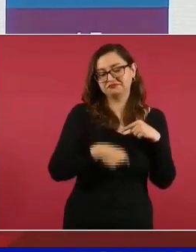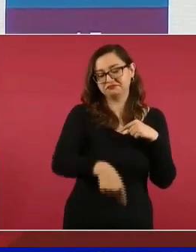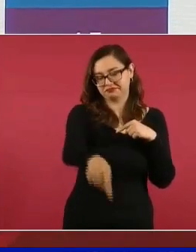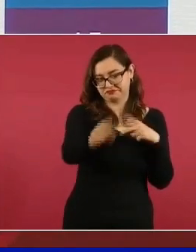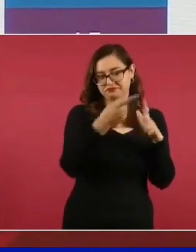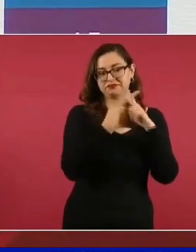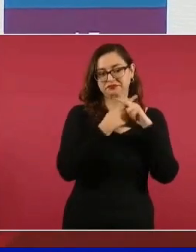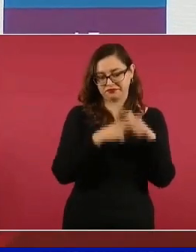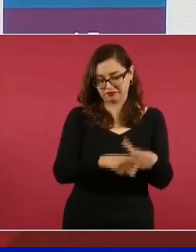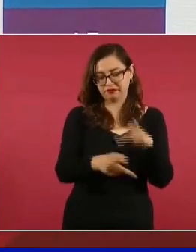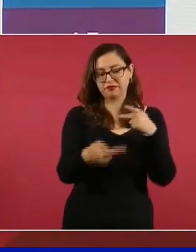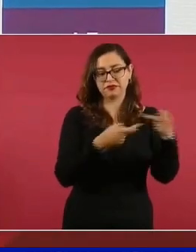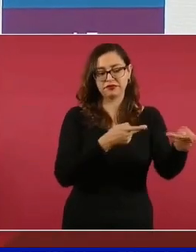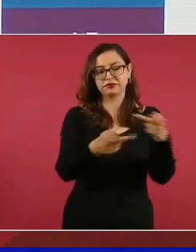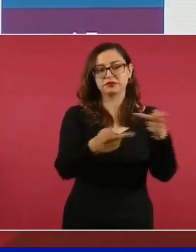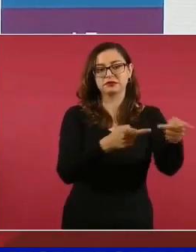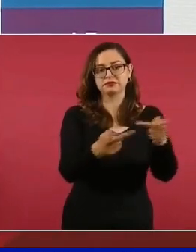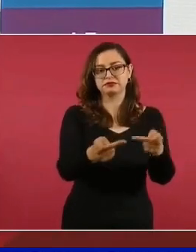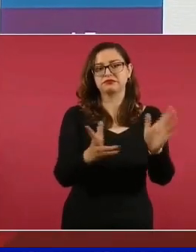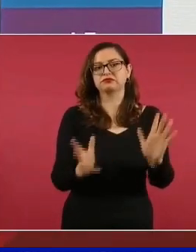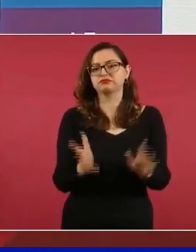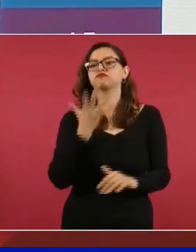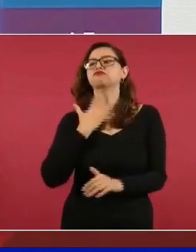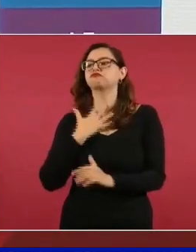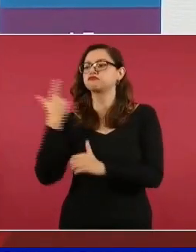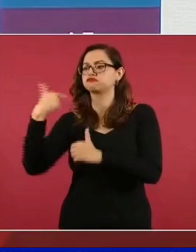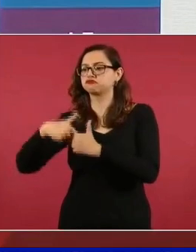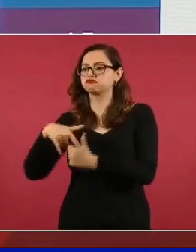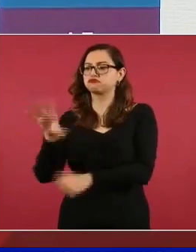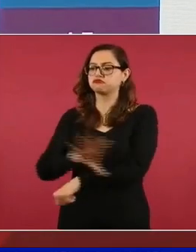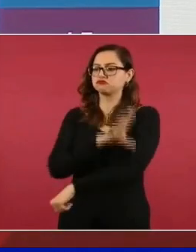porque aquí tenemos más control.